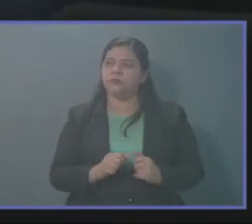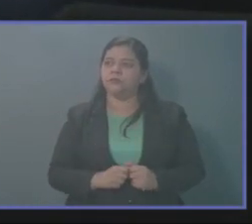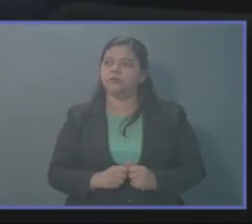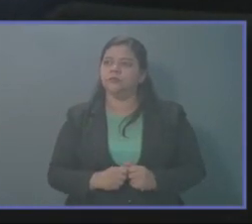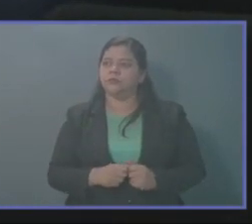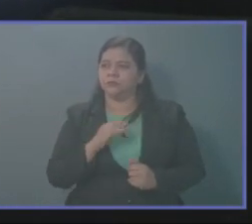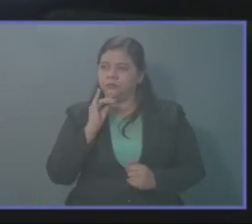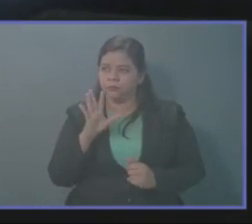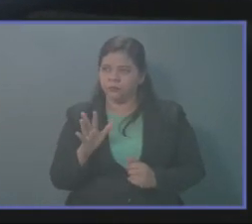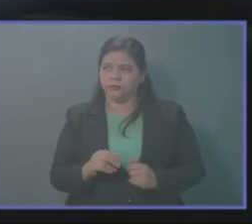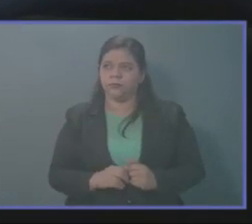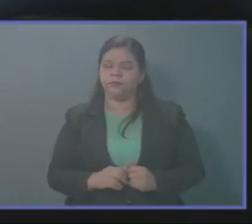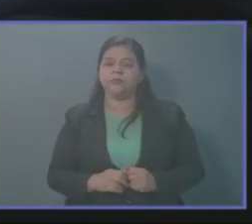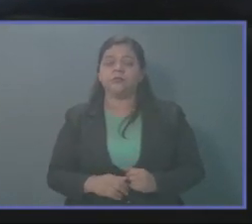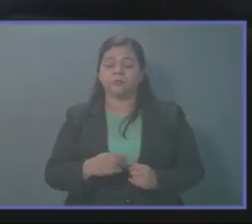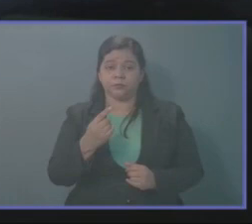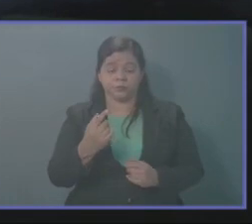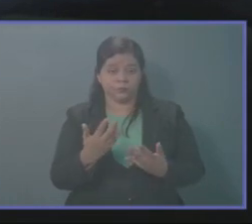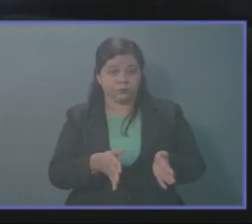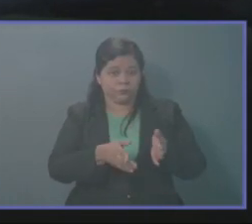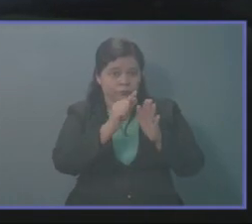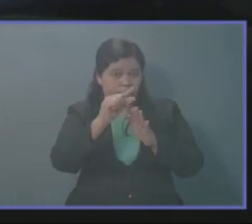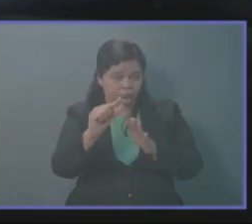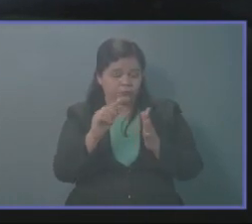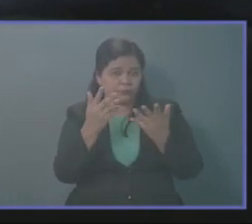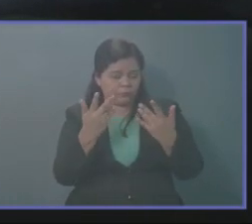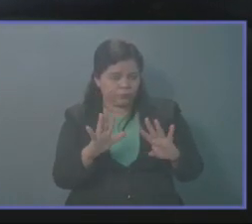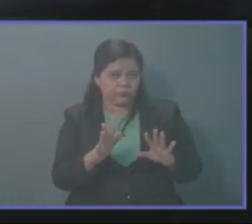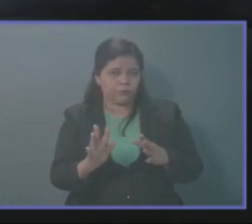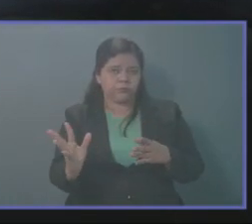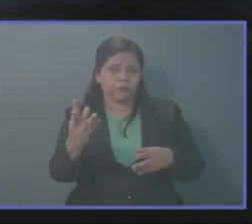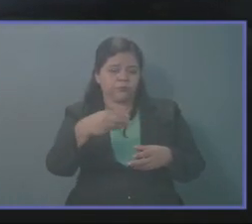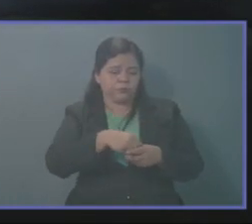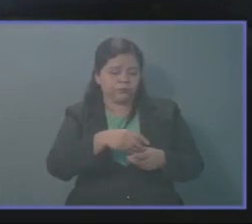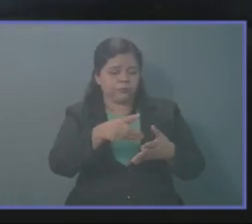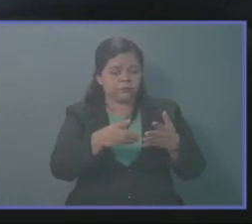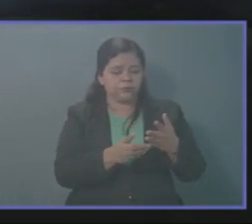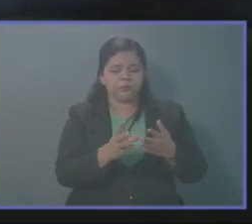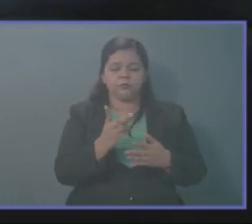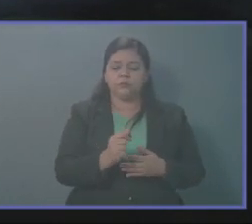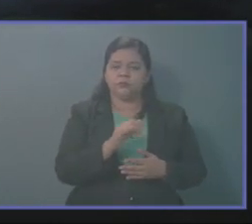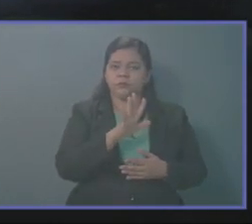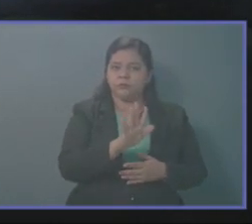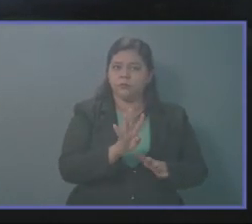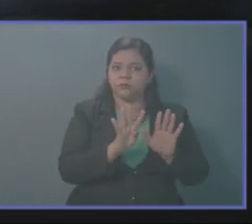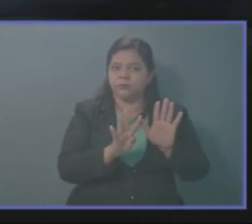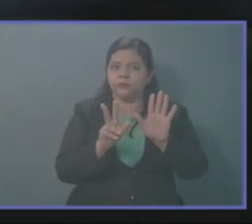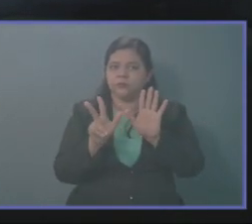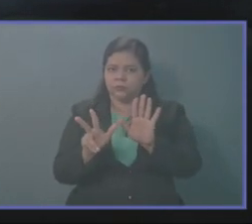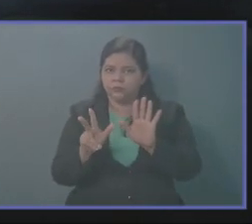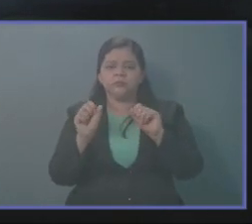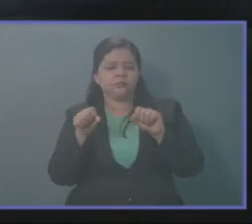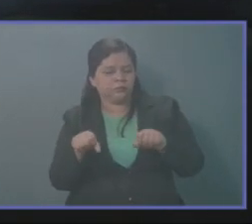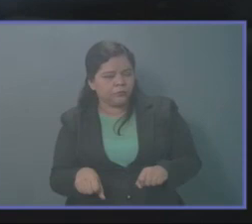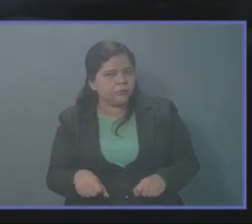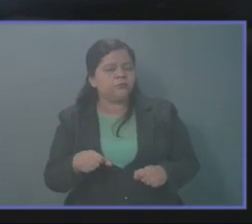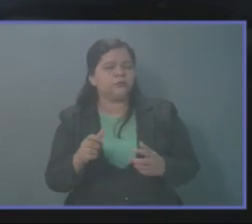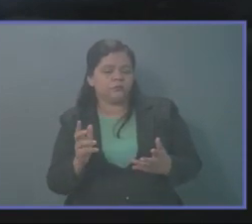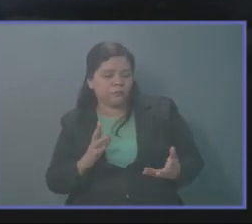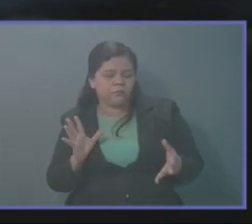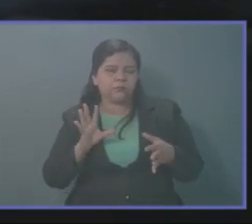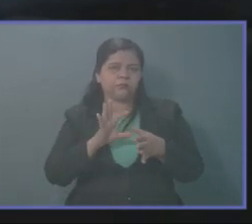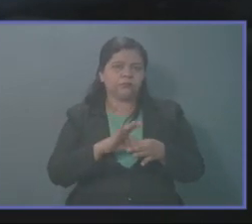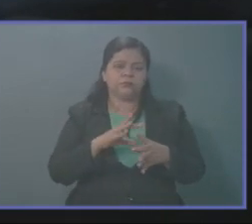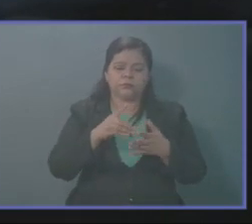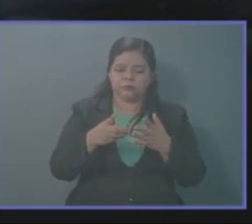diría de la siguiente manera: los sujetos pasivos comprendidos en el decreto legislativo número 598 podrán optar por acogerse a lo dispuesto en